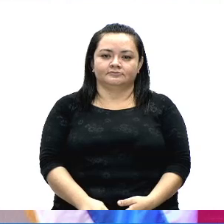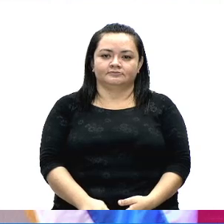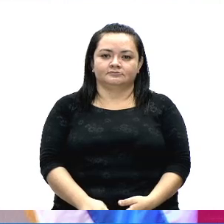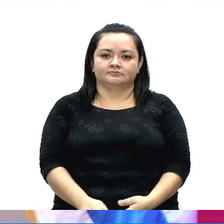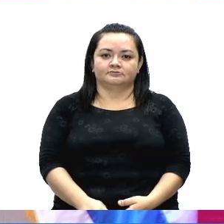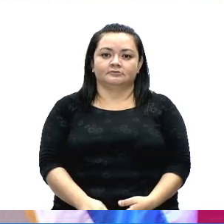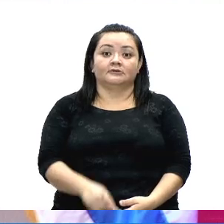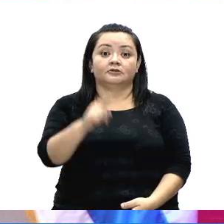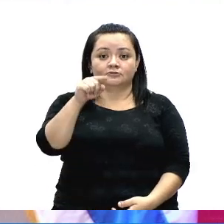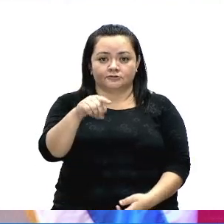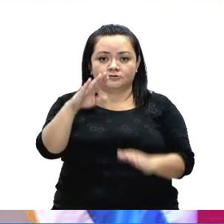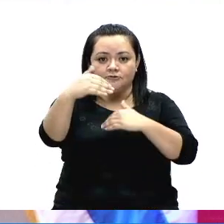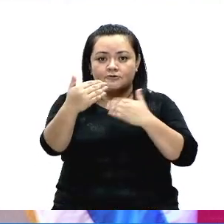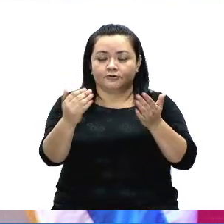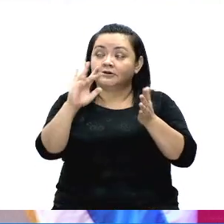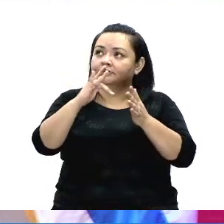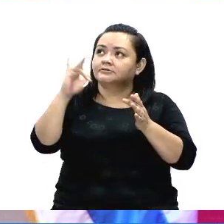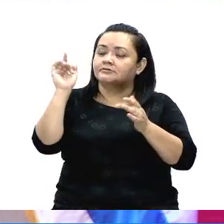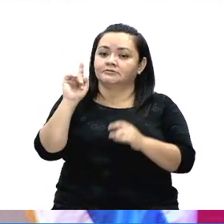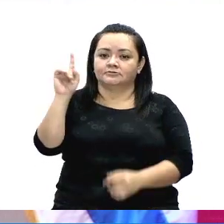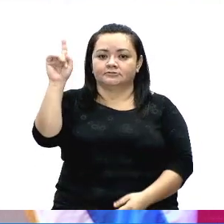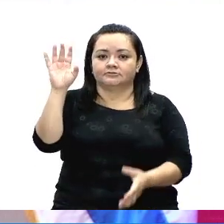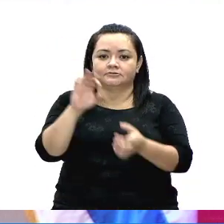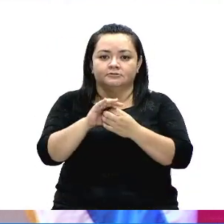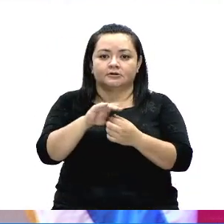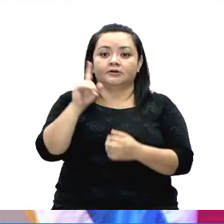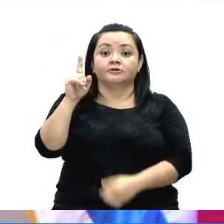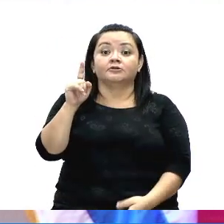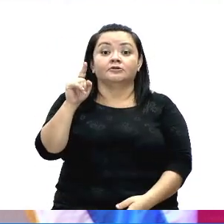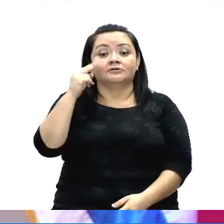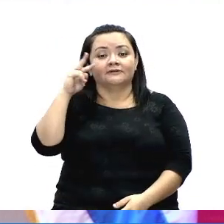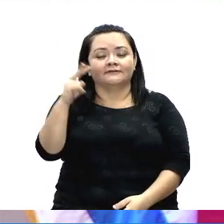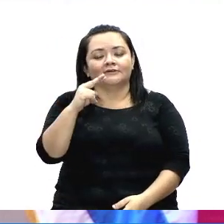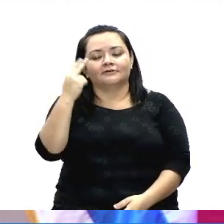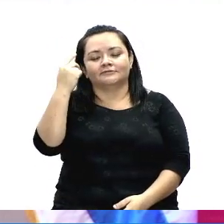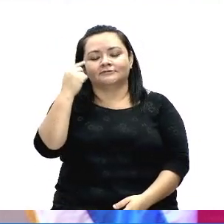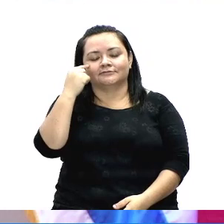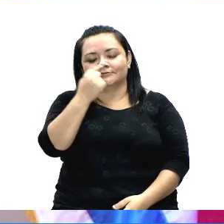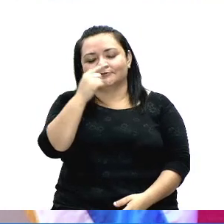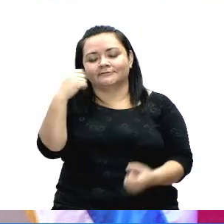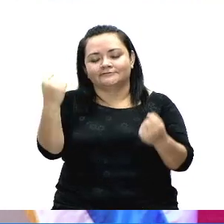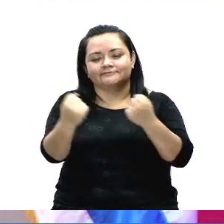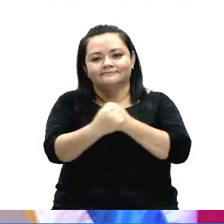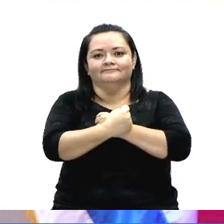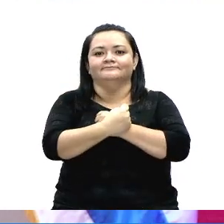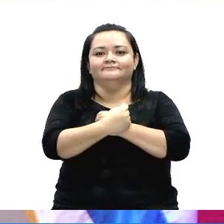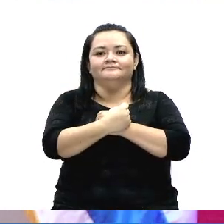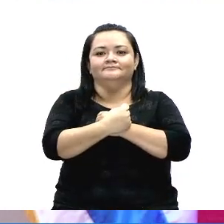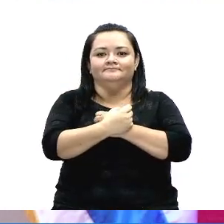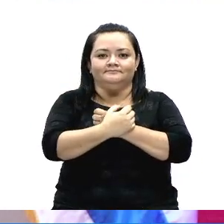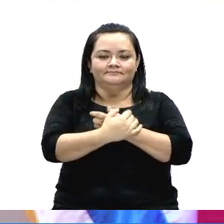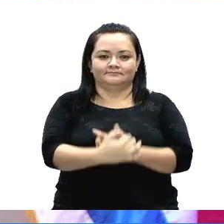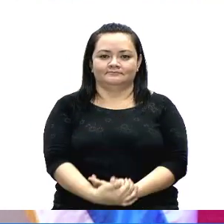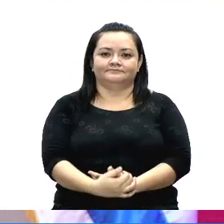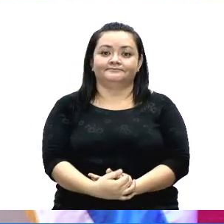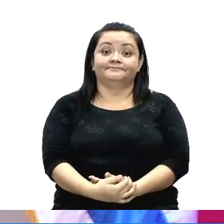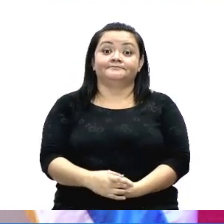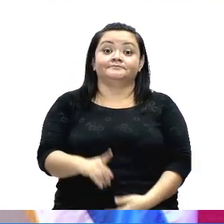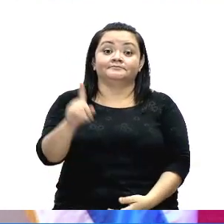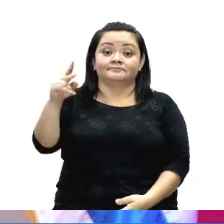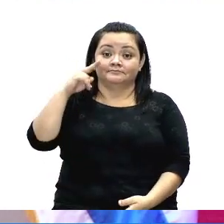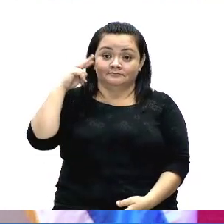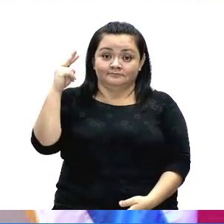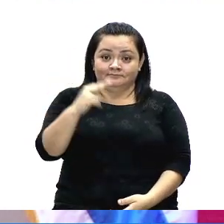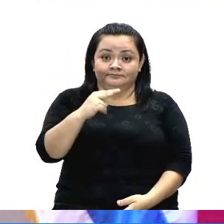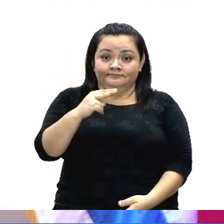y si eres un tesoro para dios es porque dios te ve con ojos de amor es porque dios te